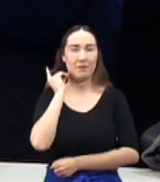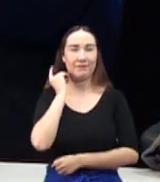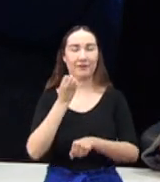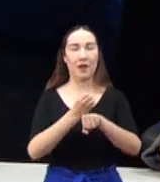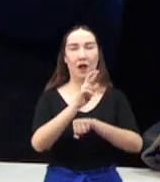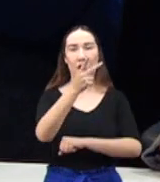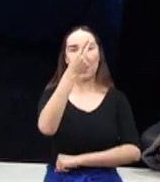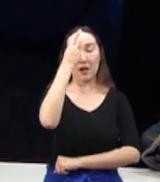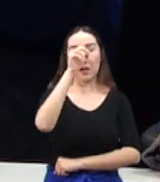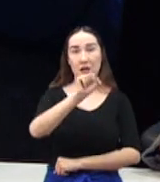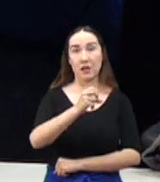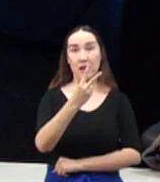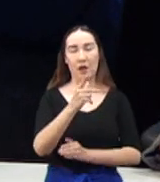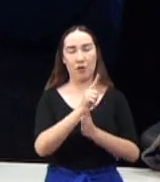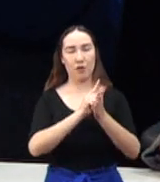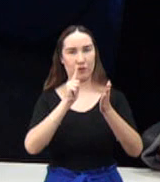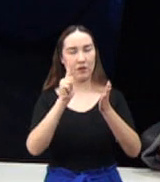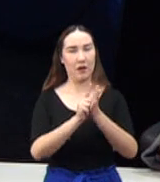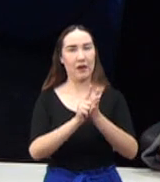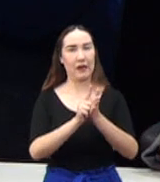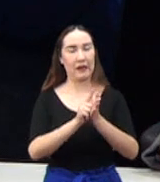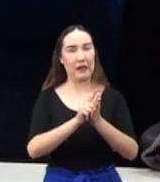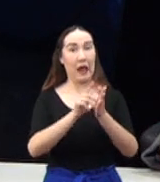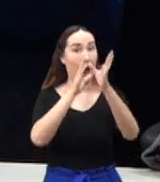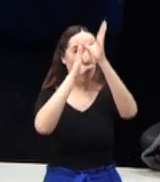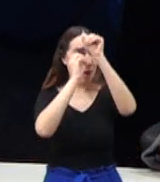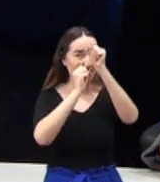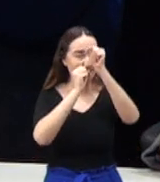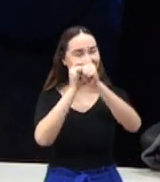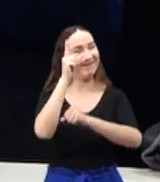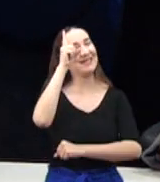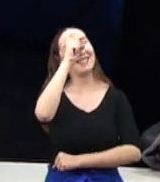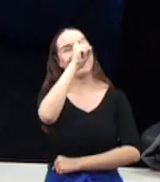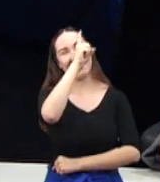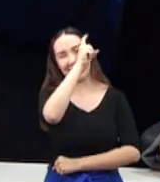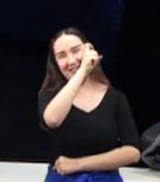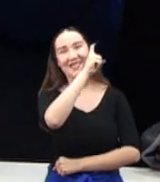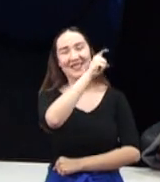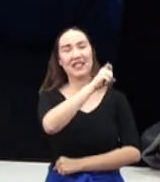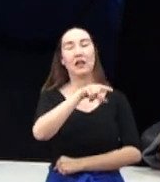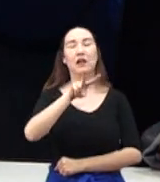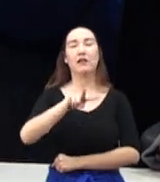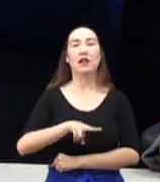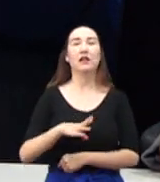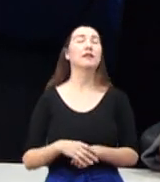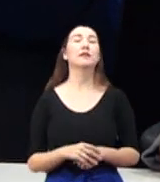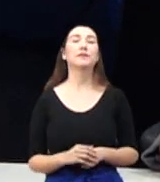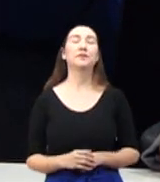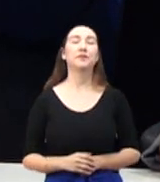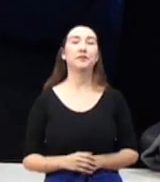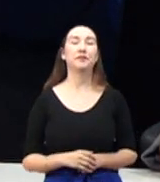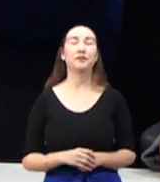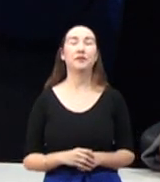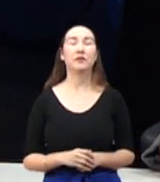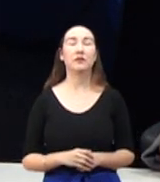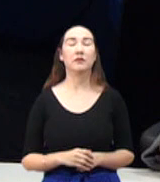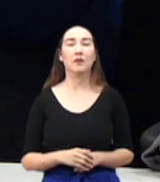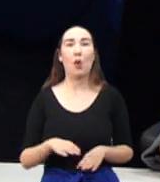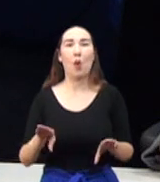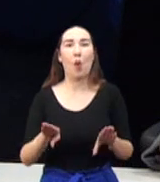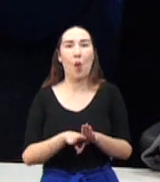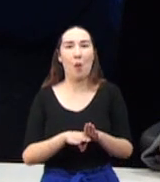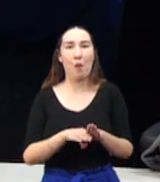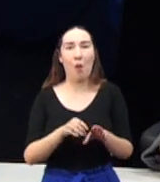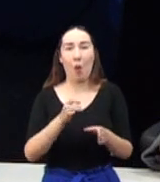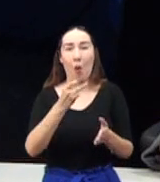en la 62ª legislatura está bien complicado. Obviamente, no es San Luis el